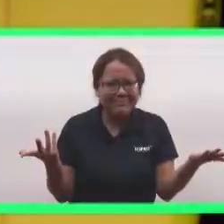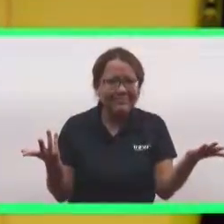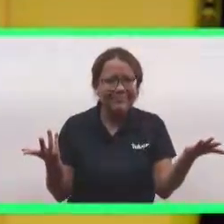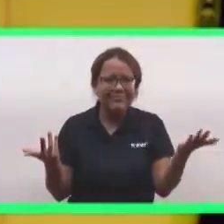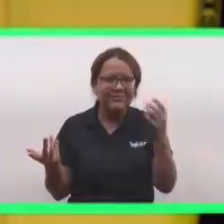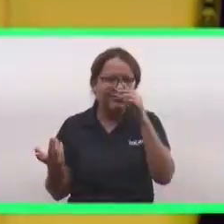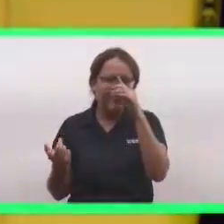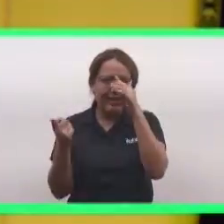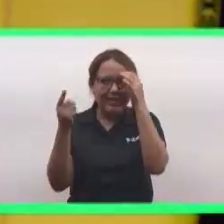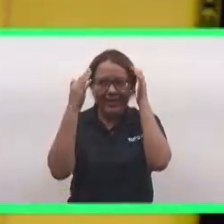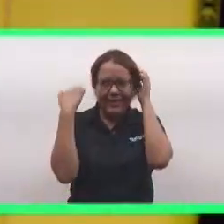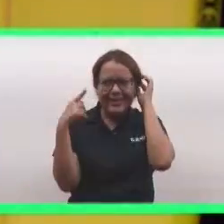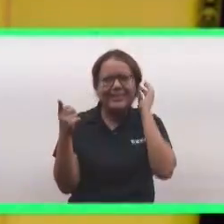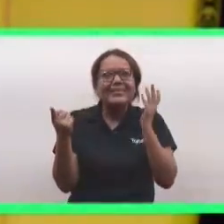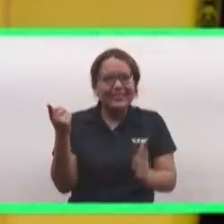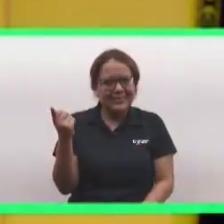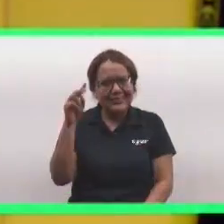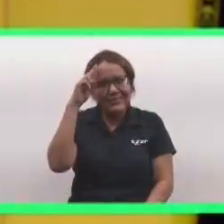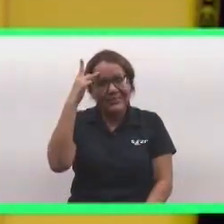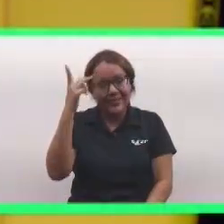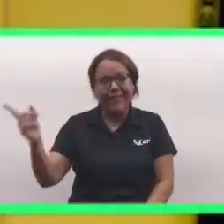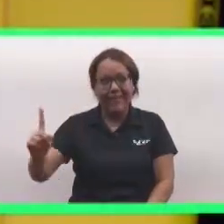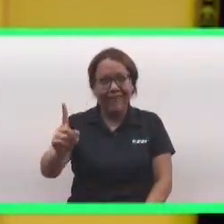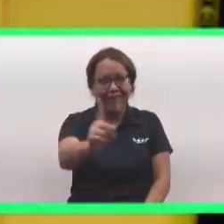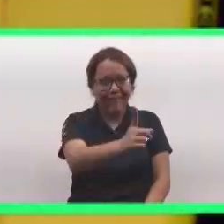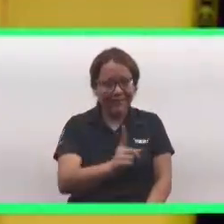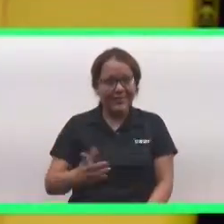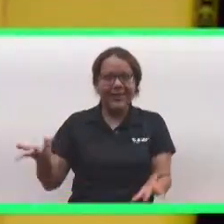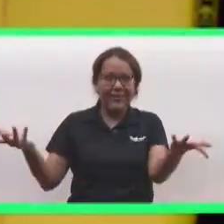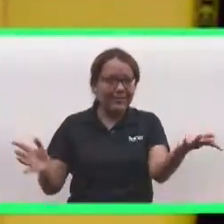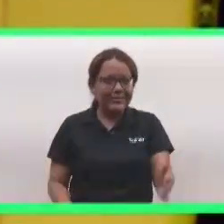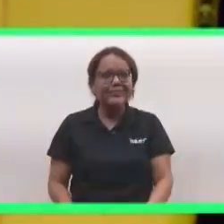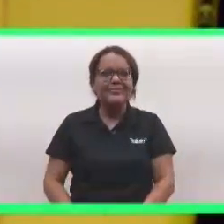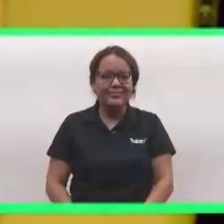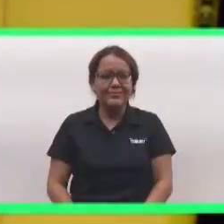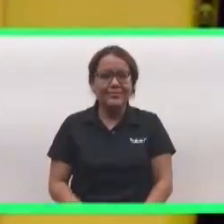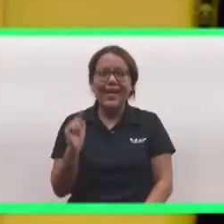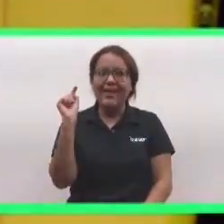¿Qué? Pues, póngale nombre a su problema.